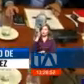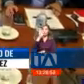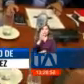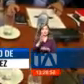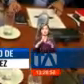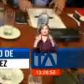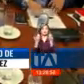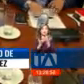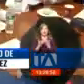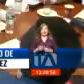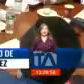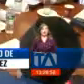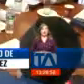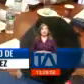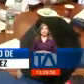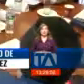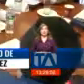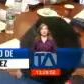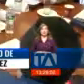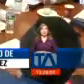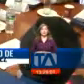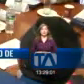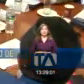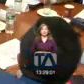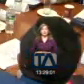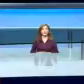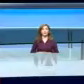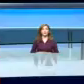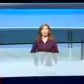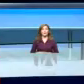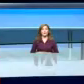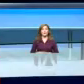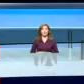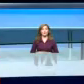la comisión. En Quito, Andrea Samaniego, 24 horas.